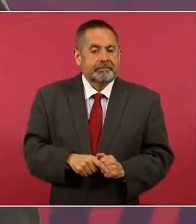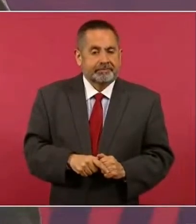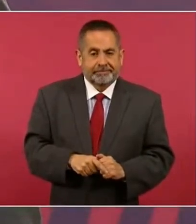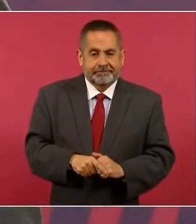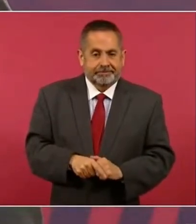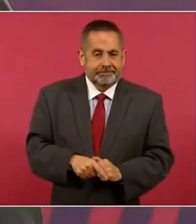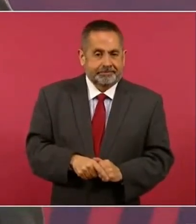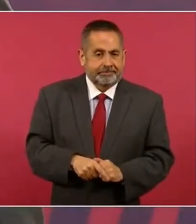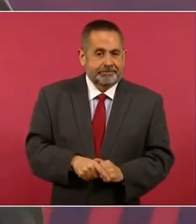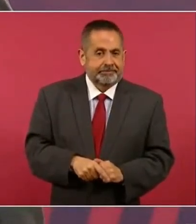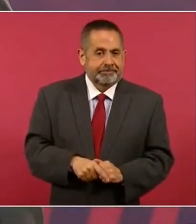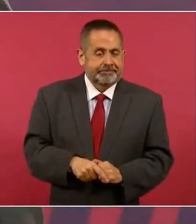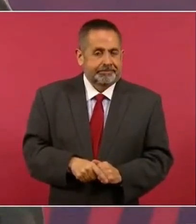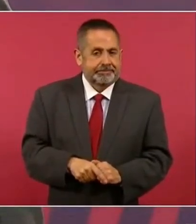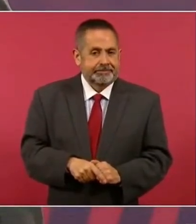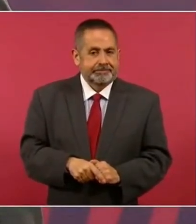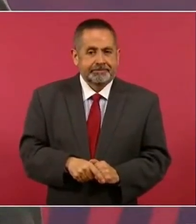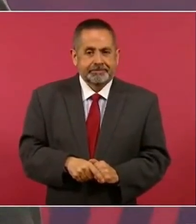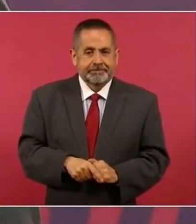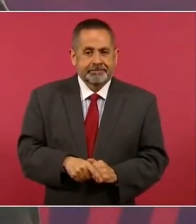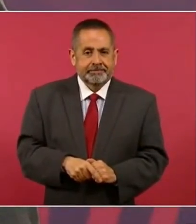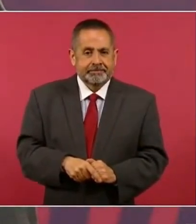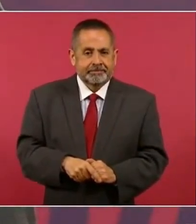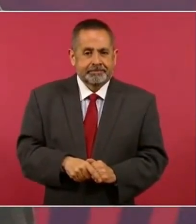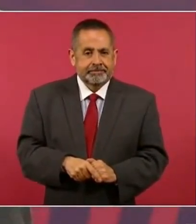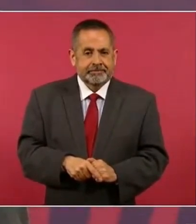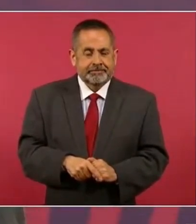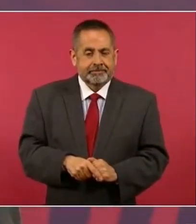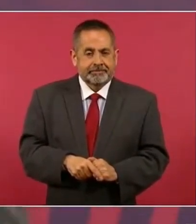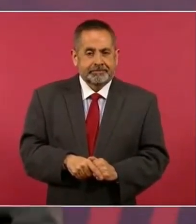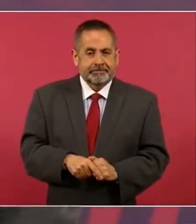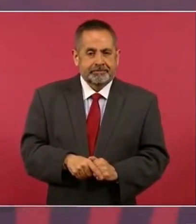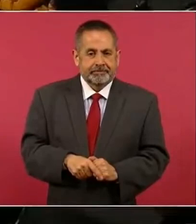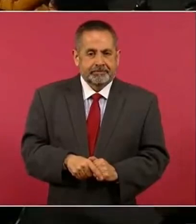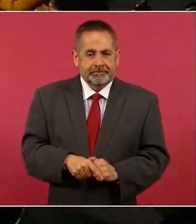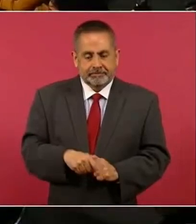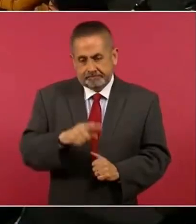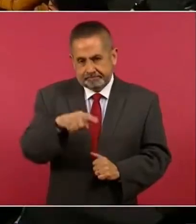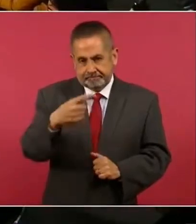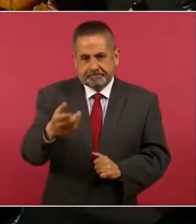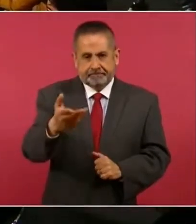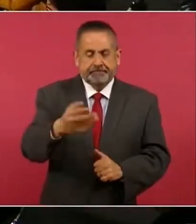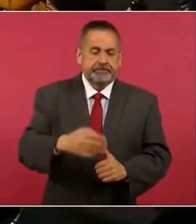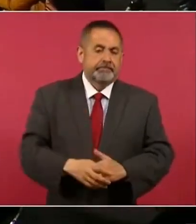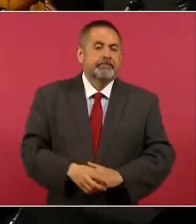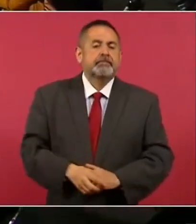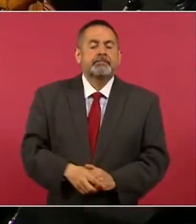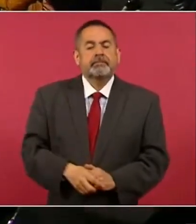Vamos, adelante.